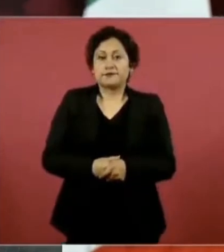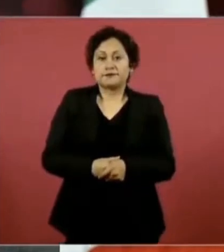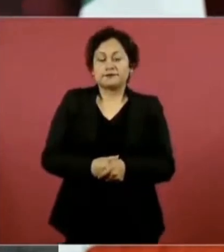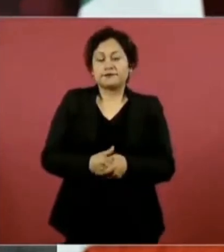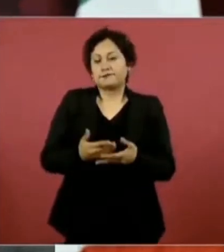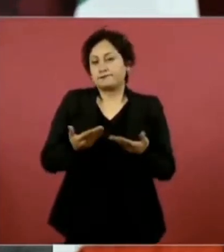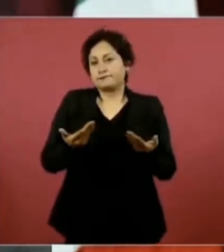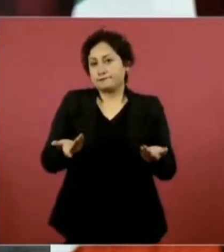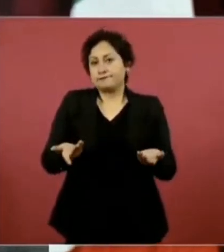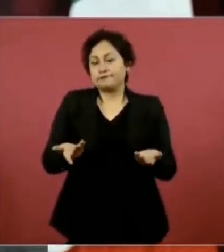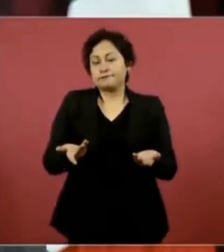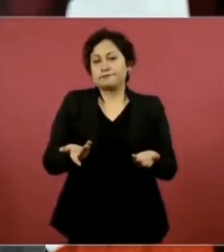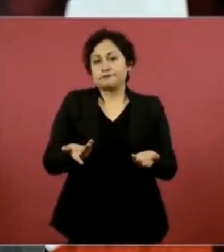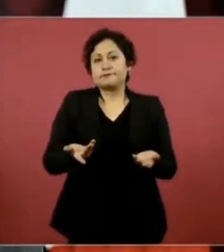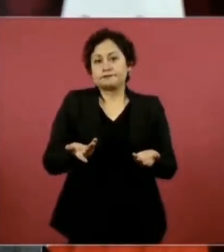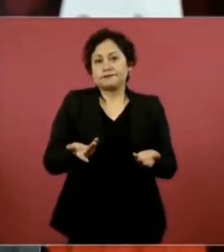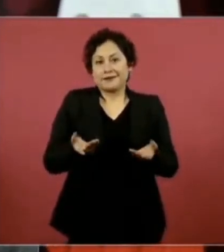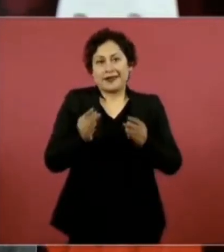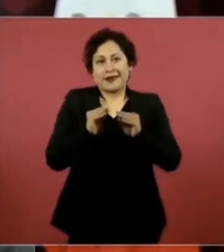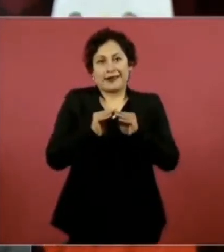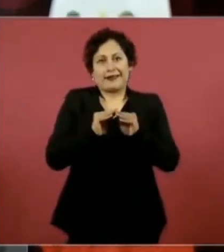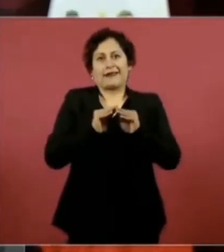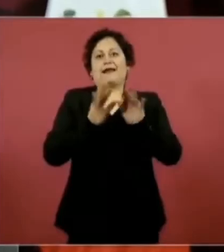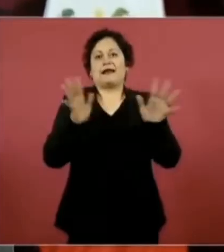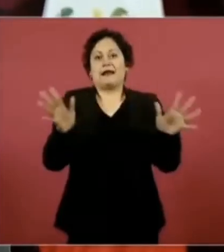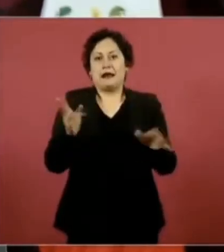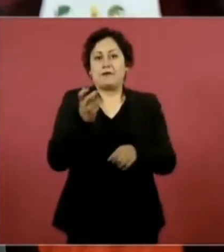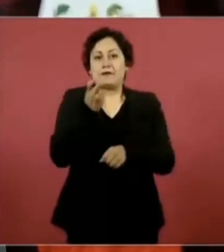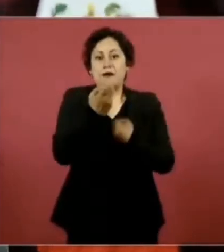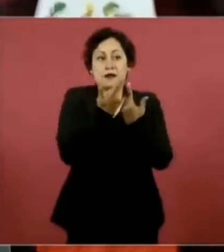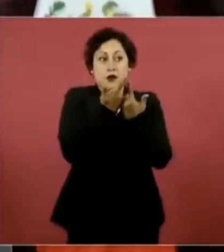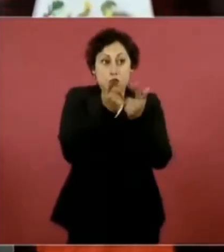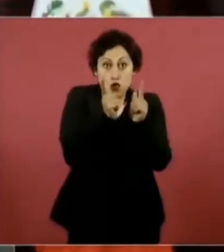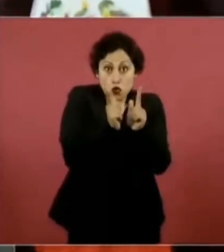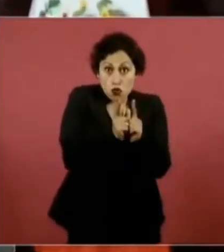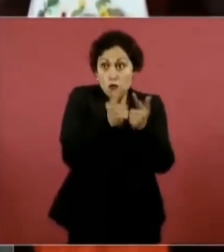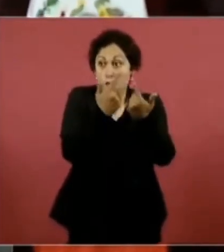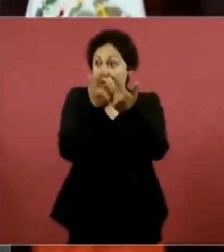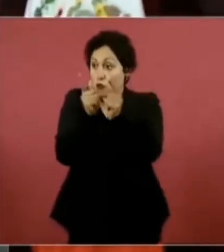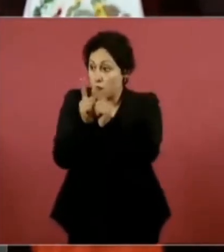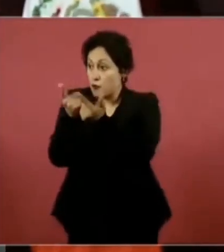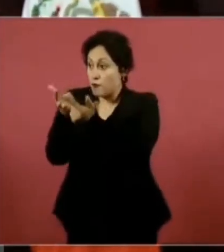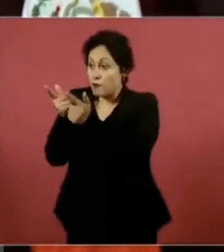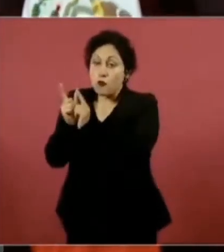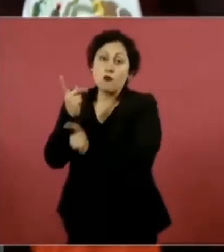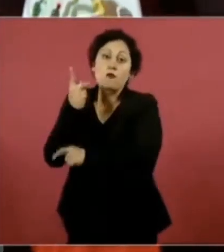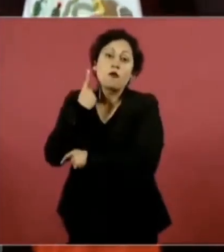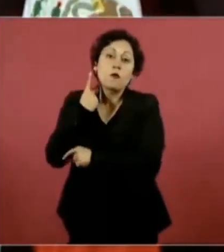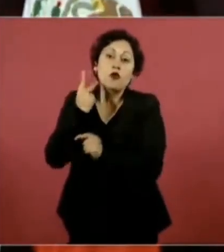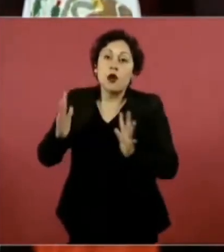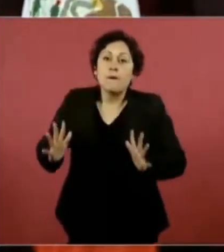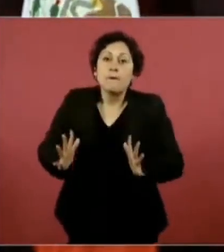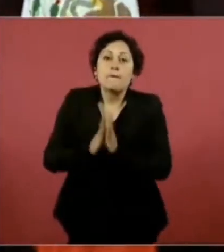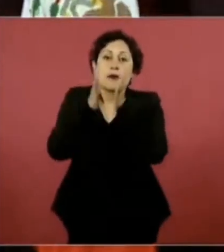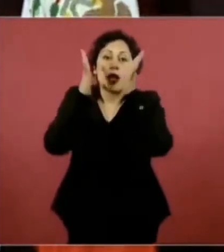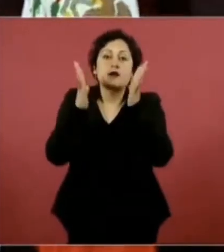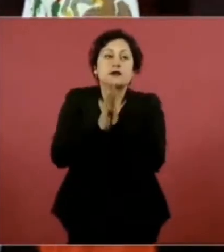buscando que la democracia sea auténtica, que no la